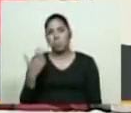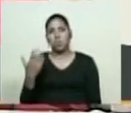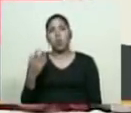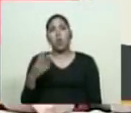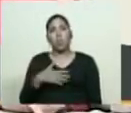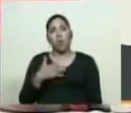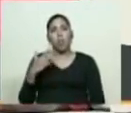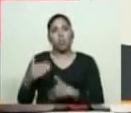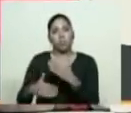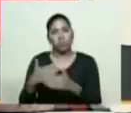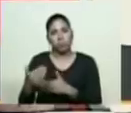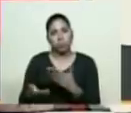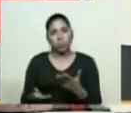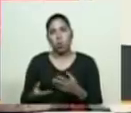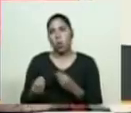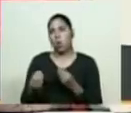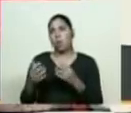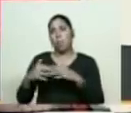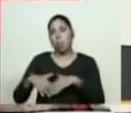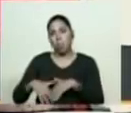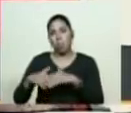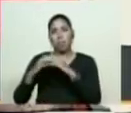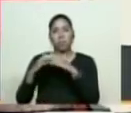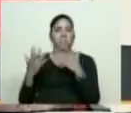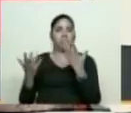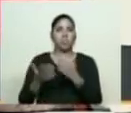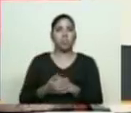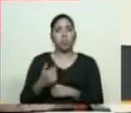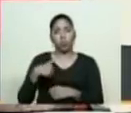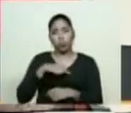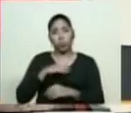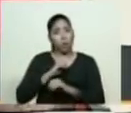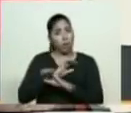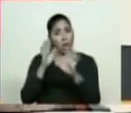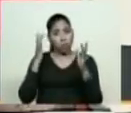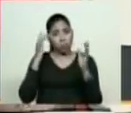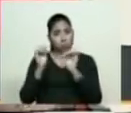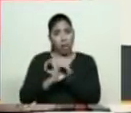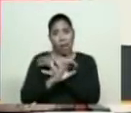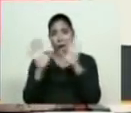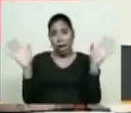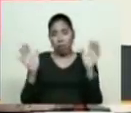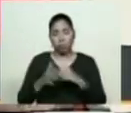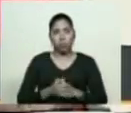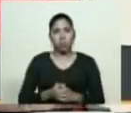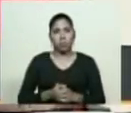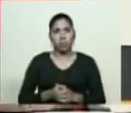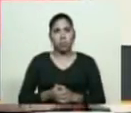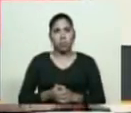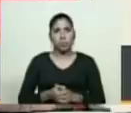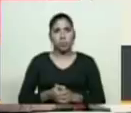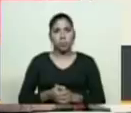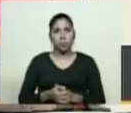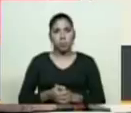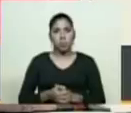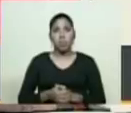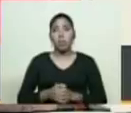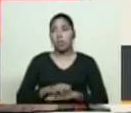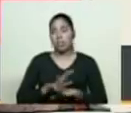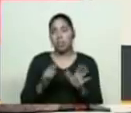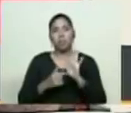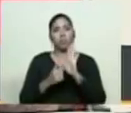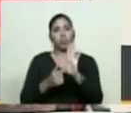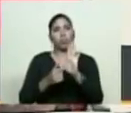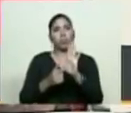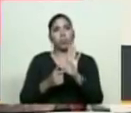avanzar en la oposición. Nosotros estamos muy claros, muy claros. El Partido Socialista Unido de Venezuela designó como candidato al